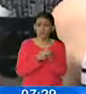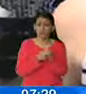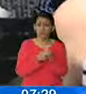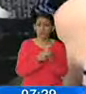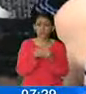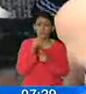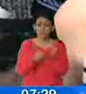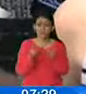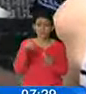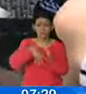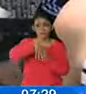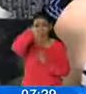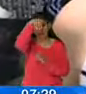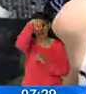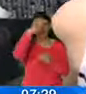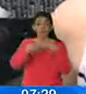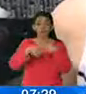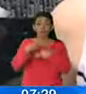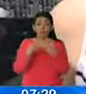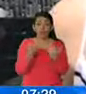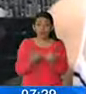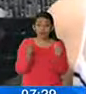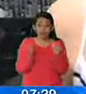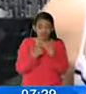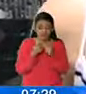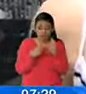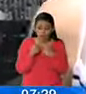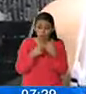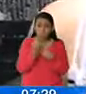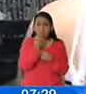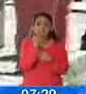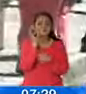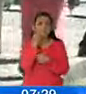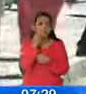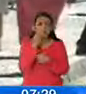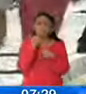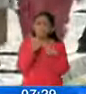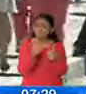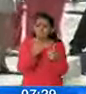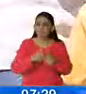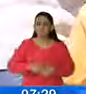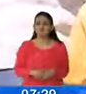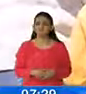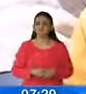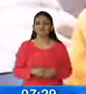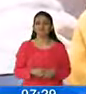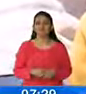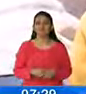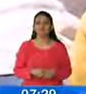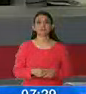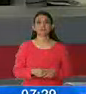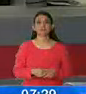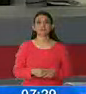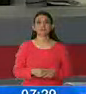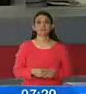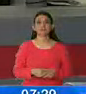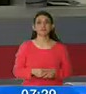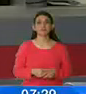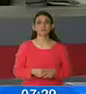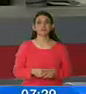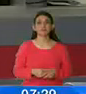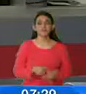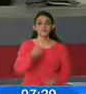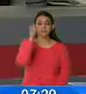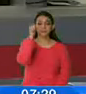pequeños emprendedores, a las personas que tienen estos pequeños negocios, la comida es deliciosa. En Quito informó Adriana Rojas. El día